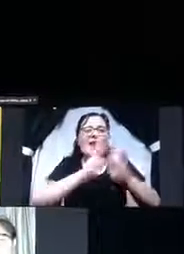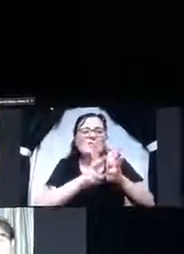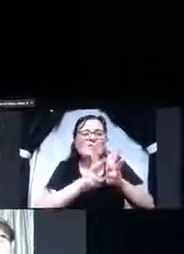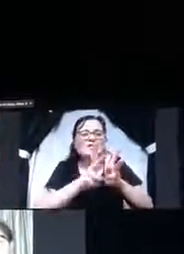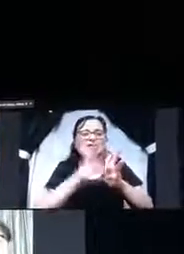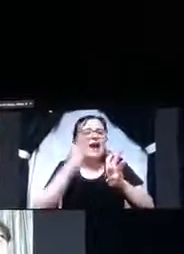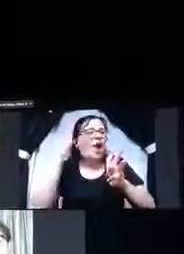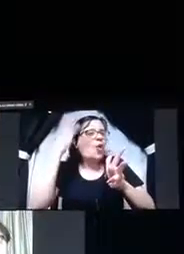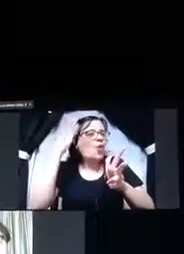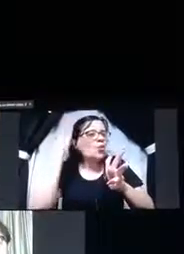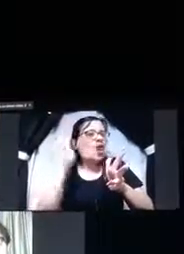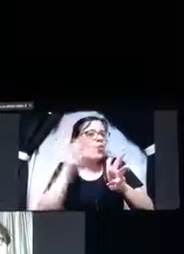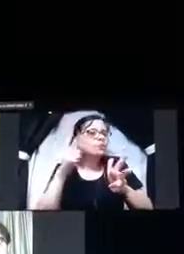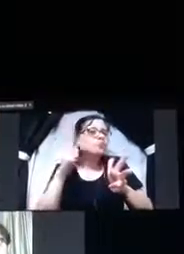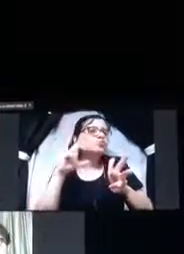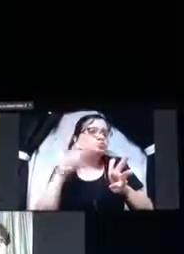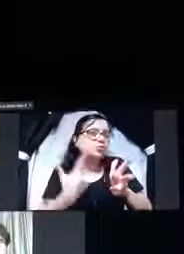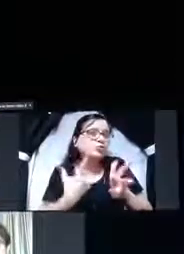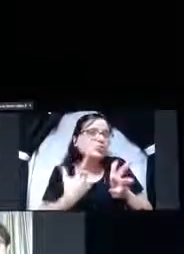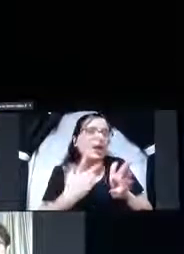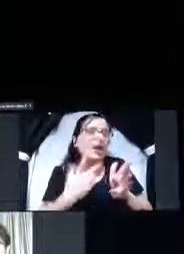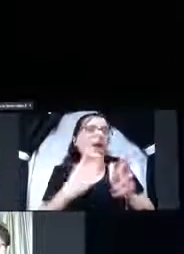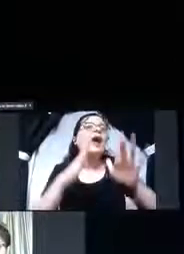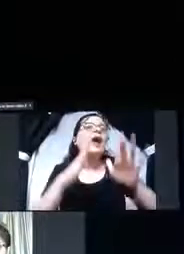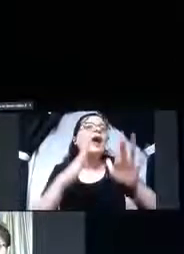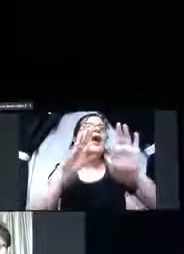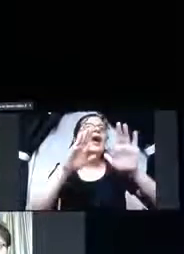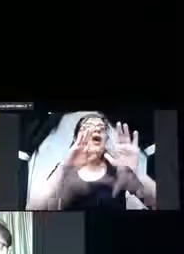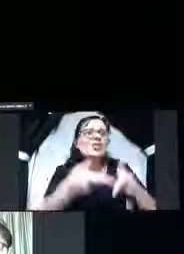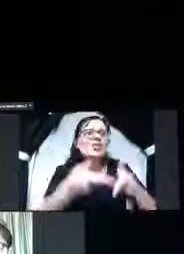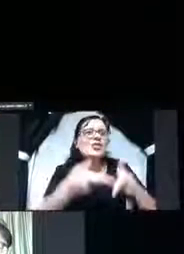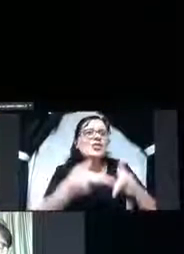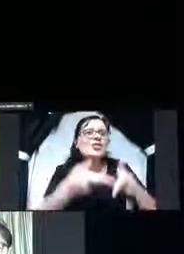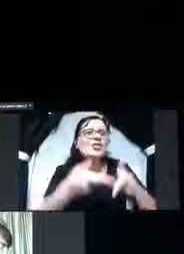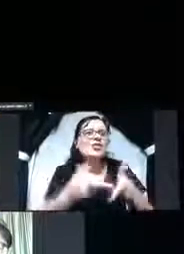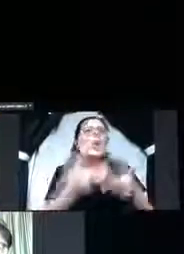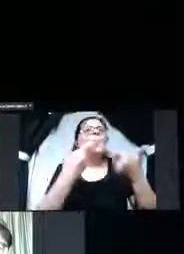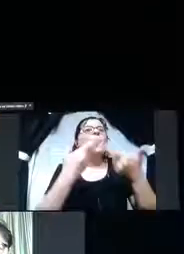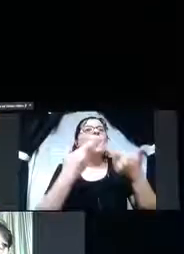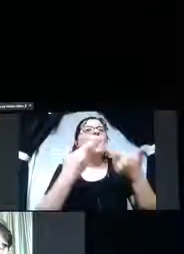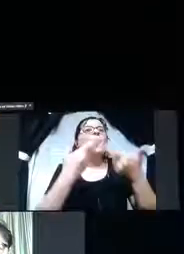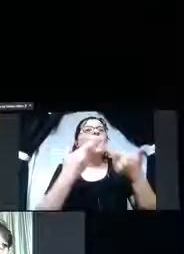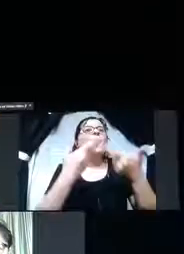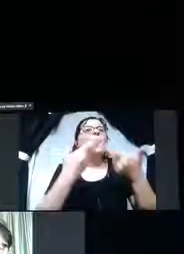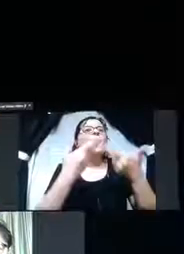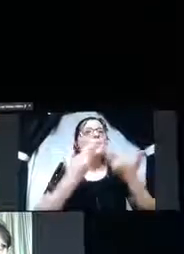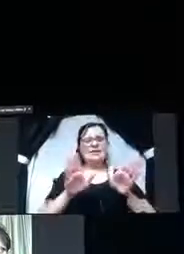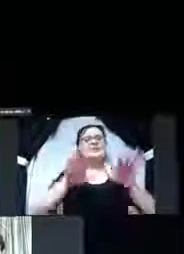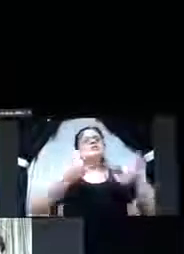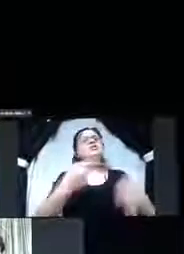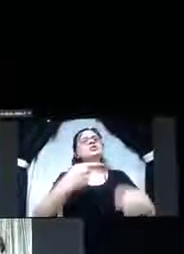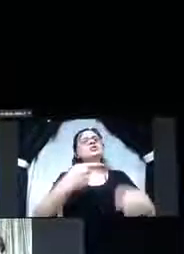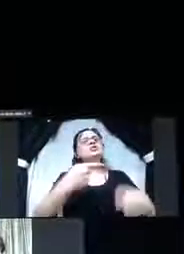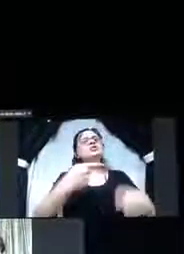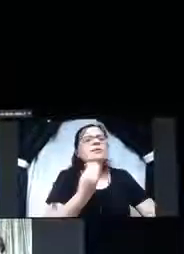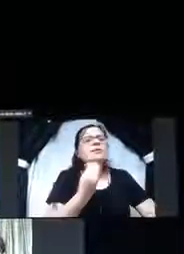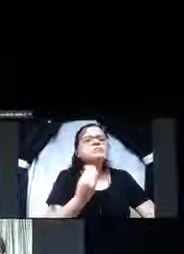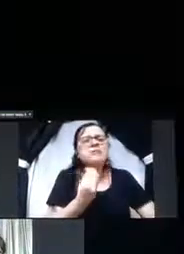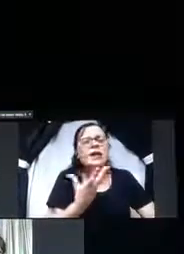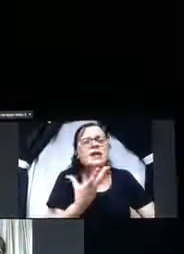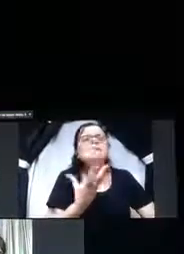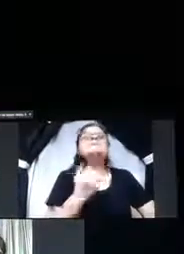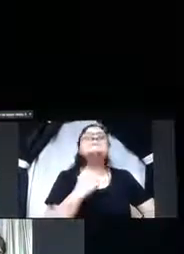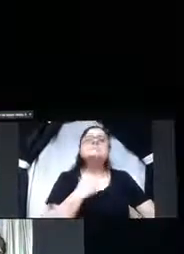se empezaron a abrir otros servicios. Pero, ¿cuál era la pregunta que nosotras nos hacíamos,